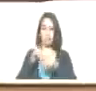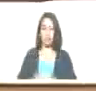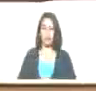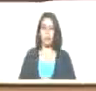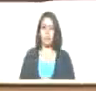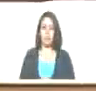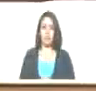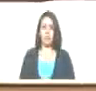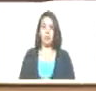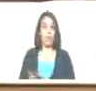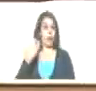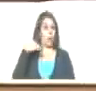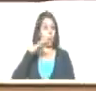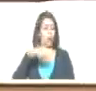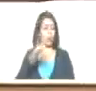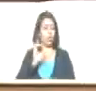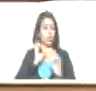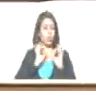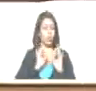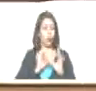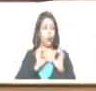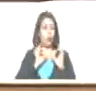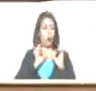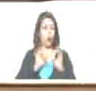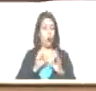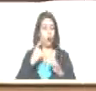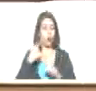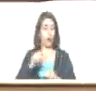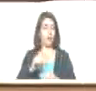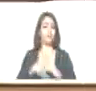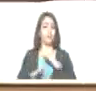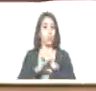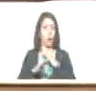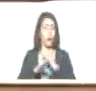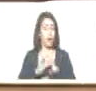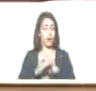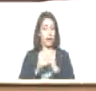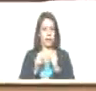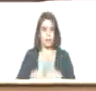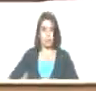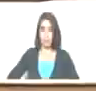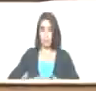aun cuando es dolorosa, que aun cuando nos llena de indignación,